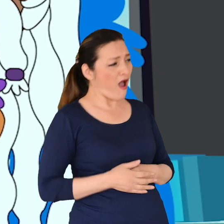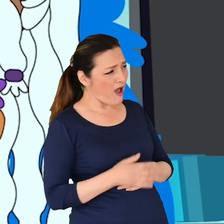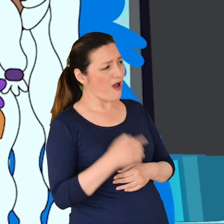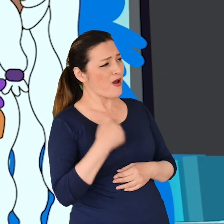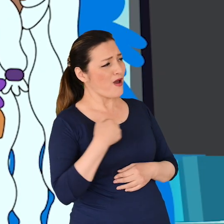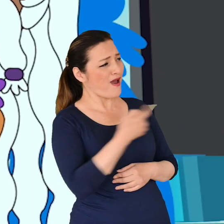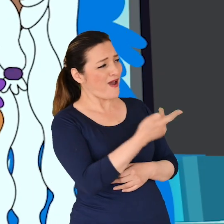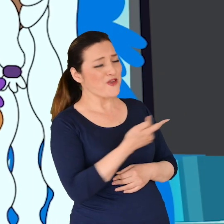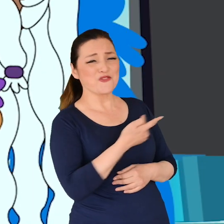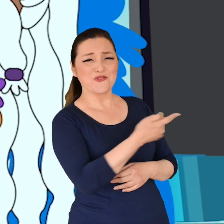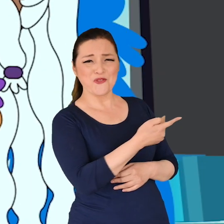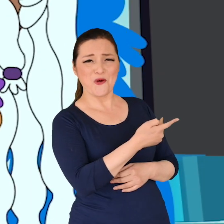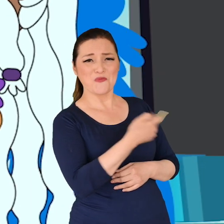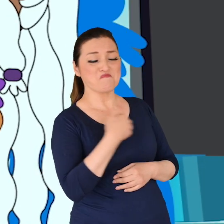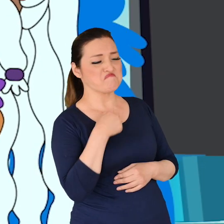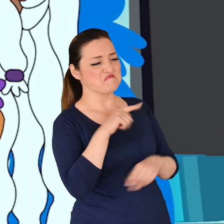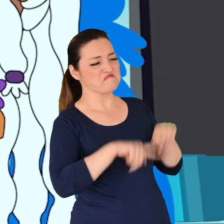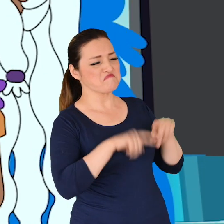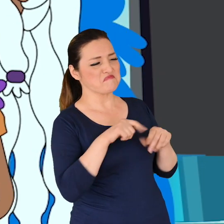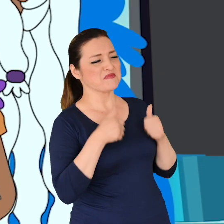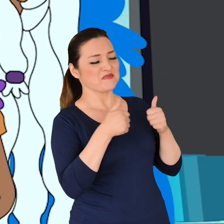Enrique y yo tenemos una gran amistad.